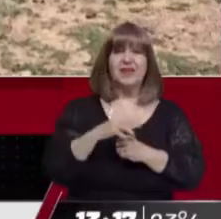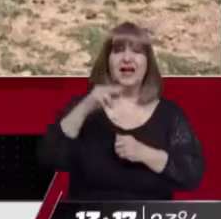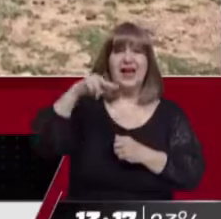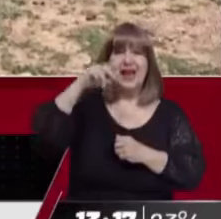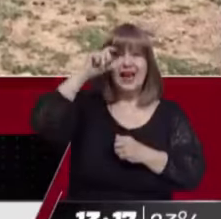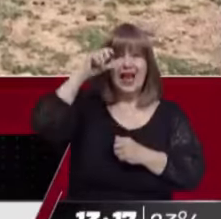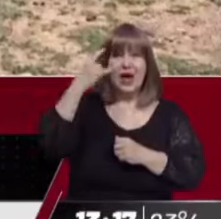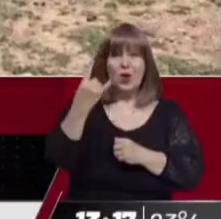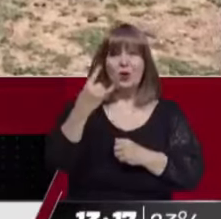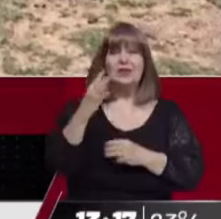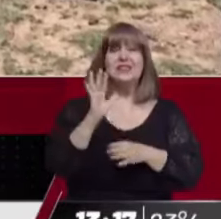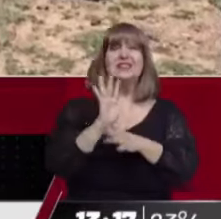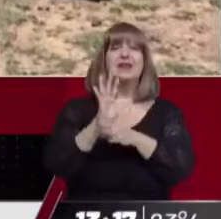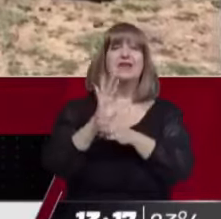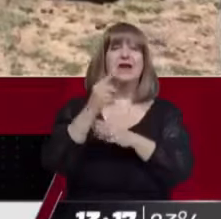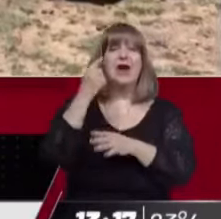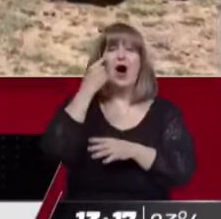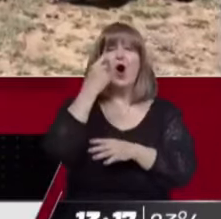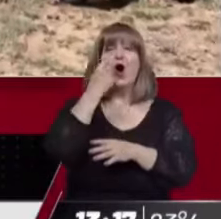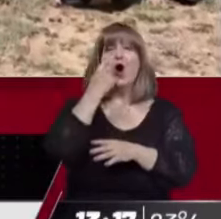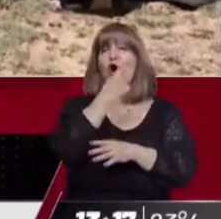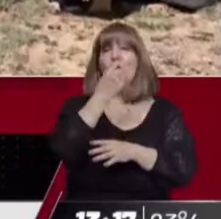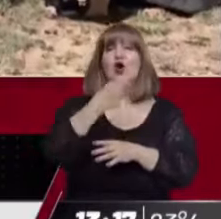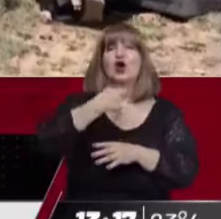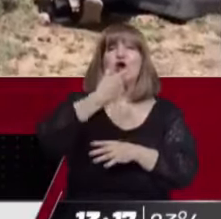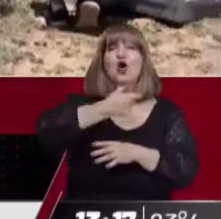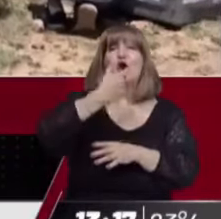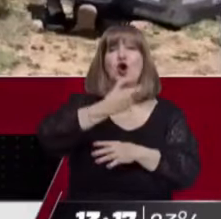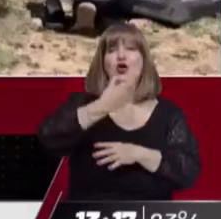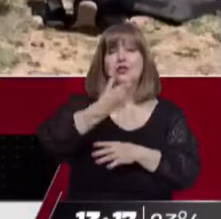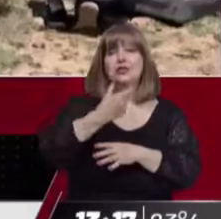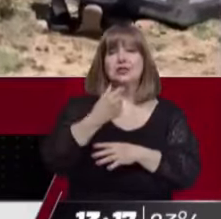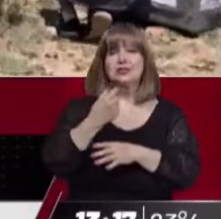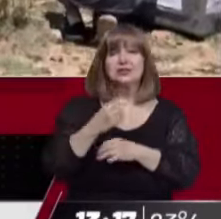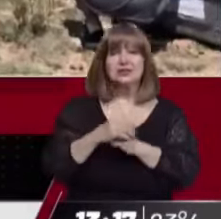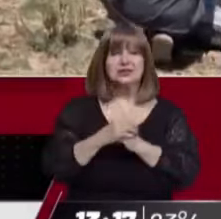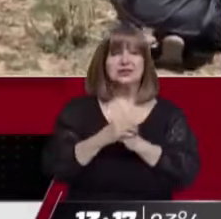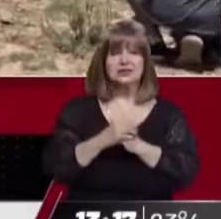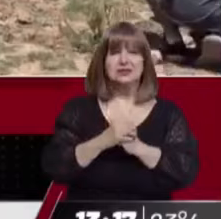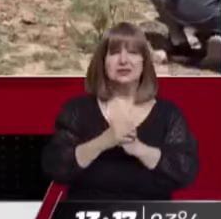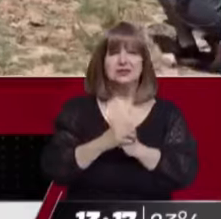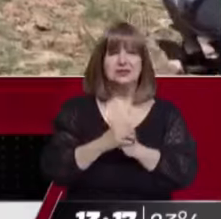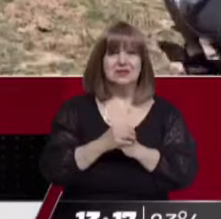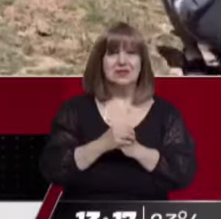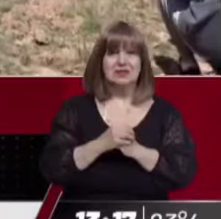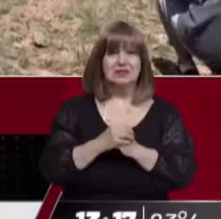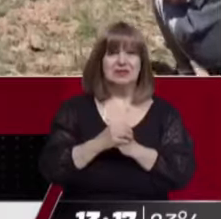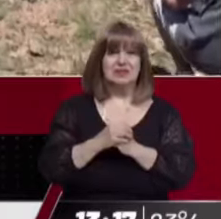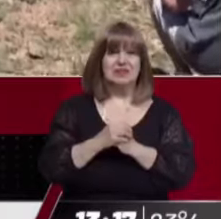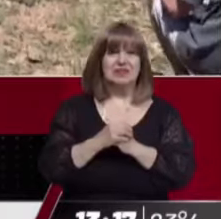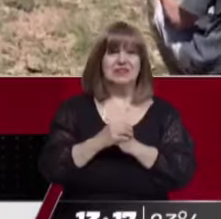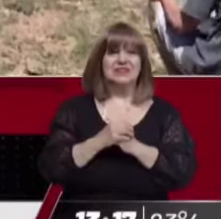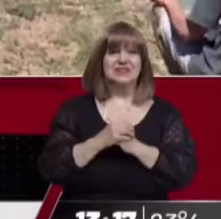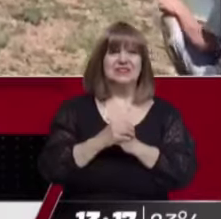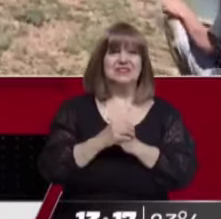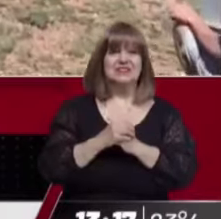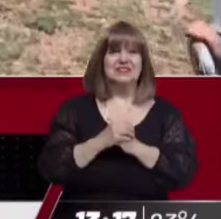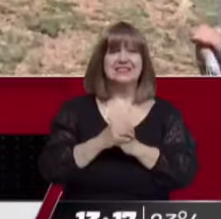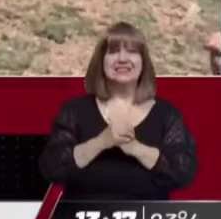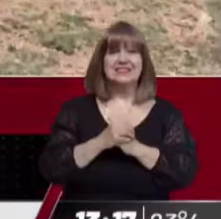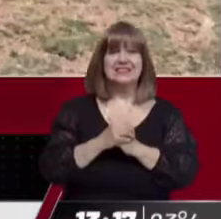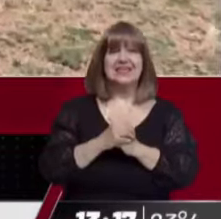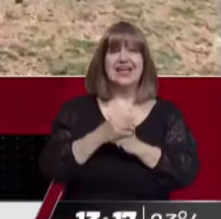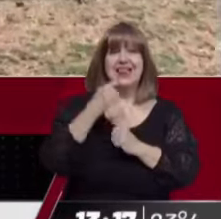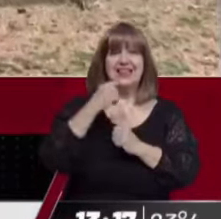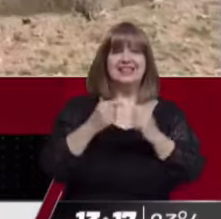significa? Ojos de fuego, porque tiene los ojos rojos. De tanto ver pantallas como ustedes. Ahí no, está. Mentira. Ahí está.